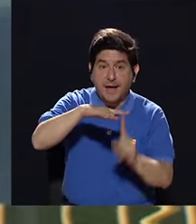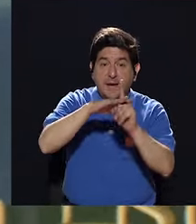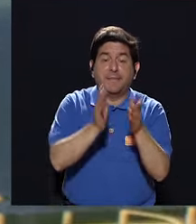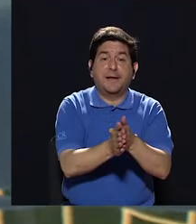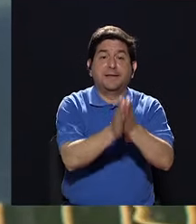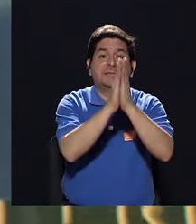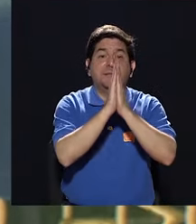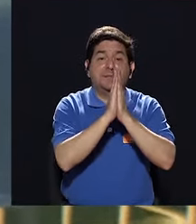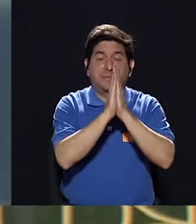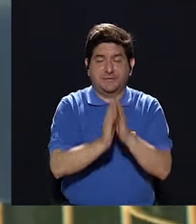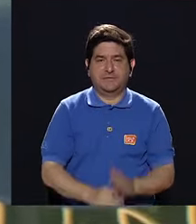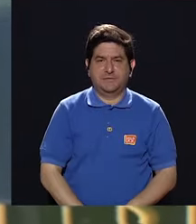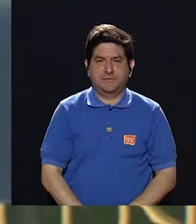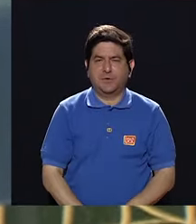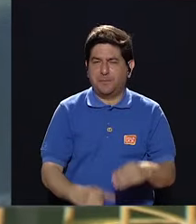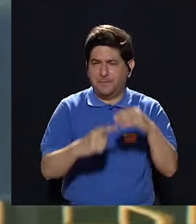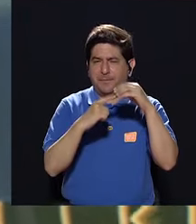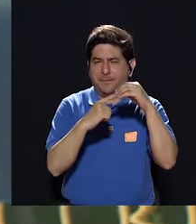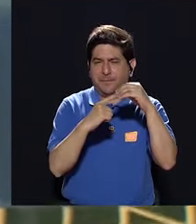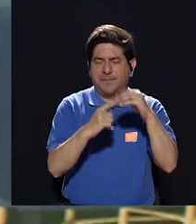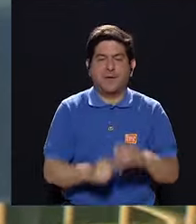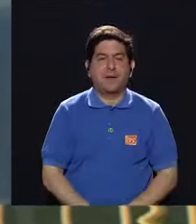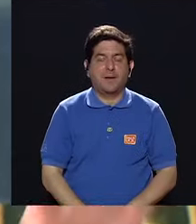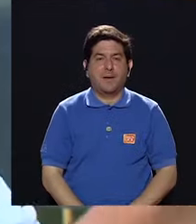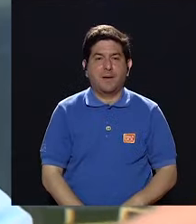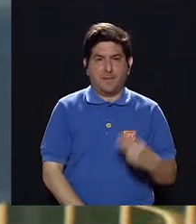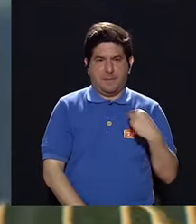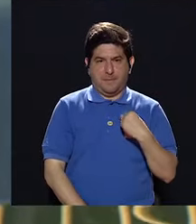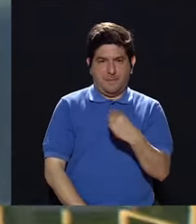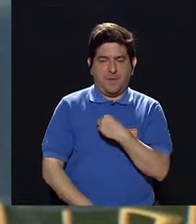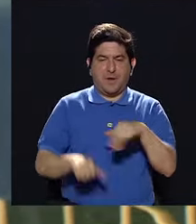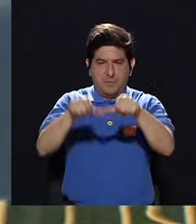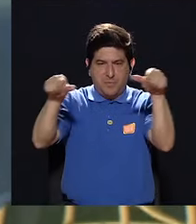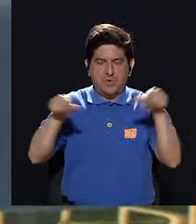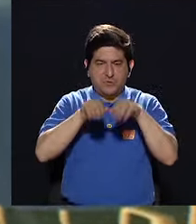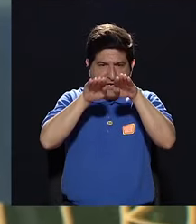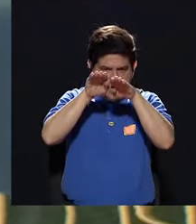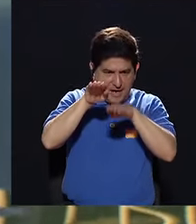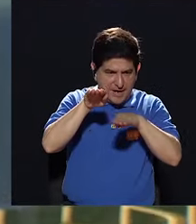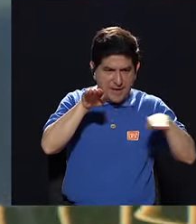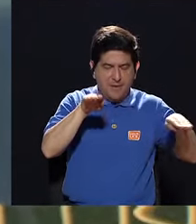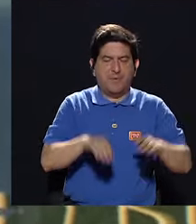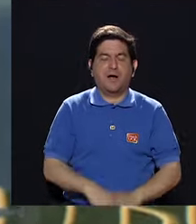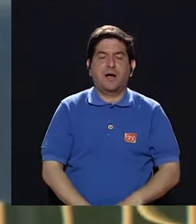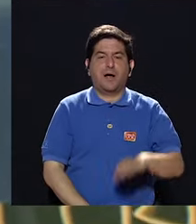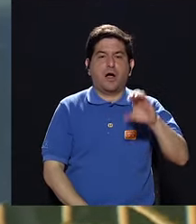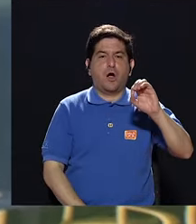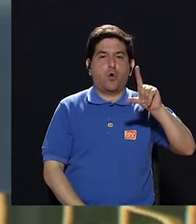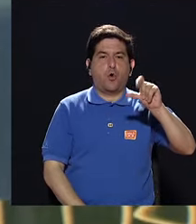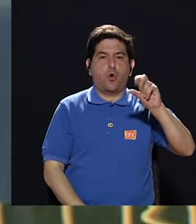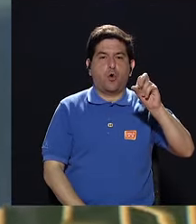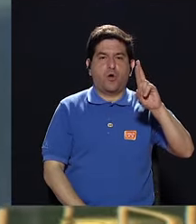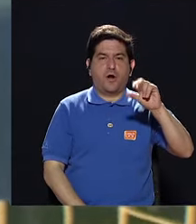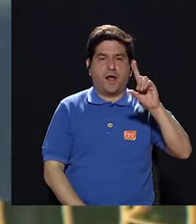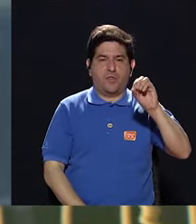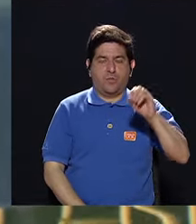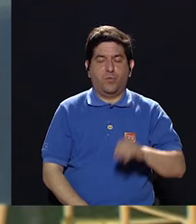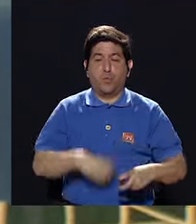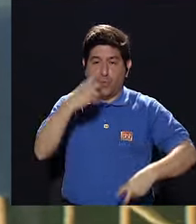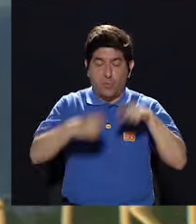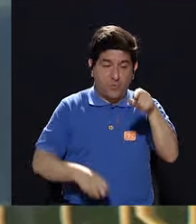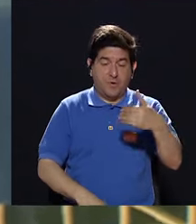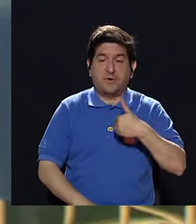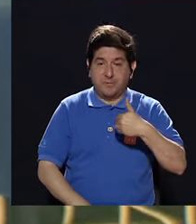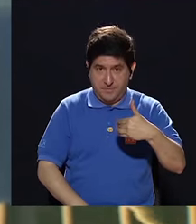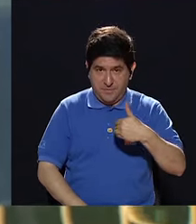particular una solicitud desde los regidores de la parte baja de la zona de Colorado, debido justamente a las deficiencias